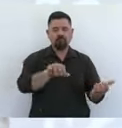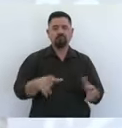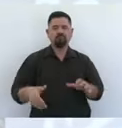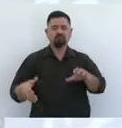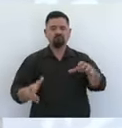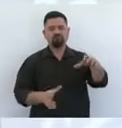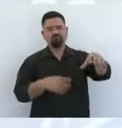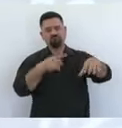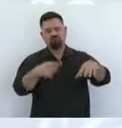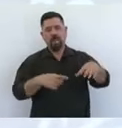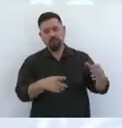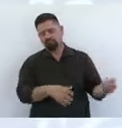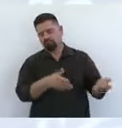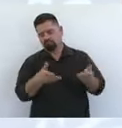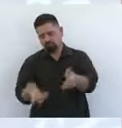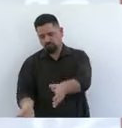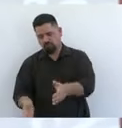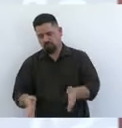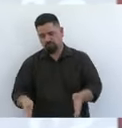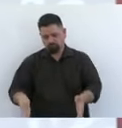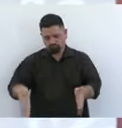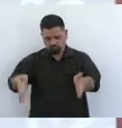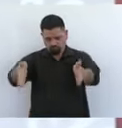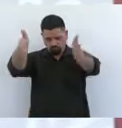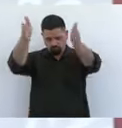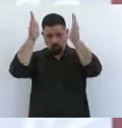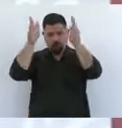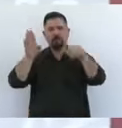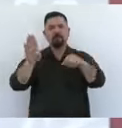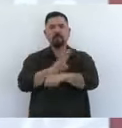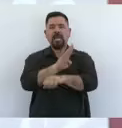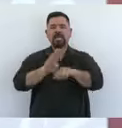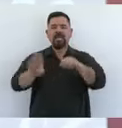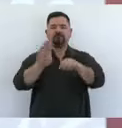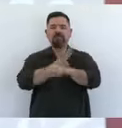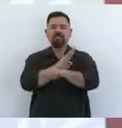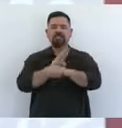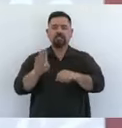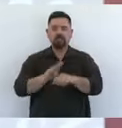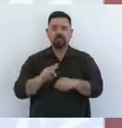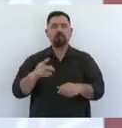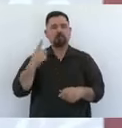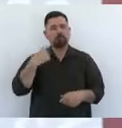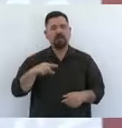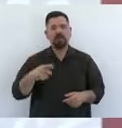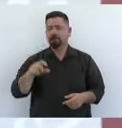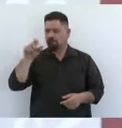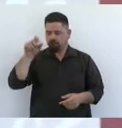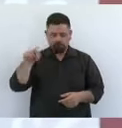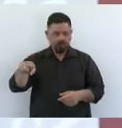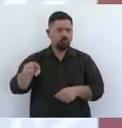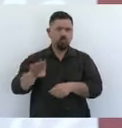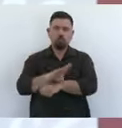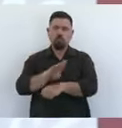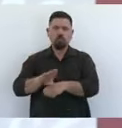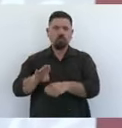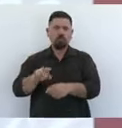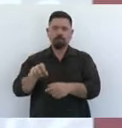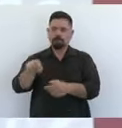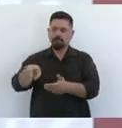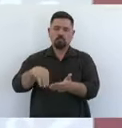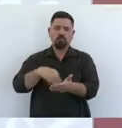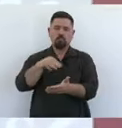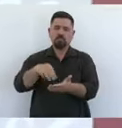el beneficio queda en los mismos municipios. Se da